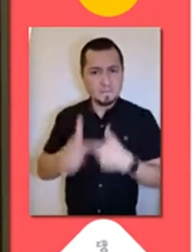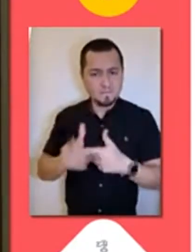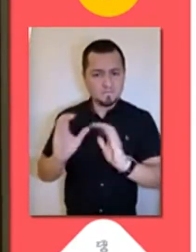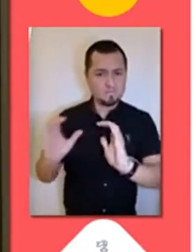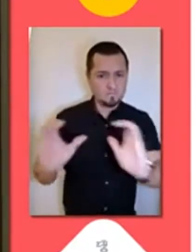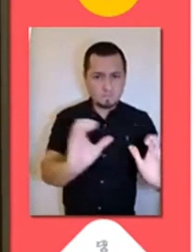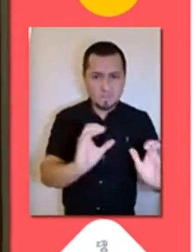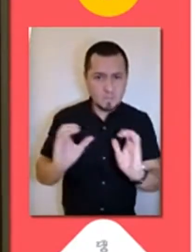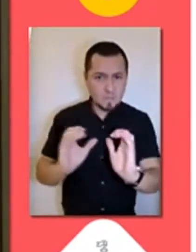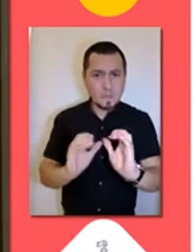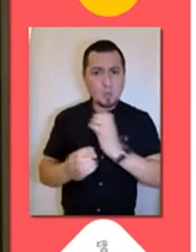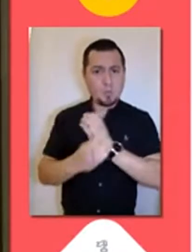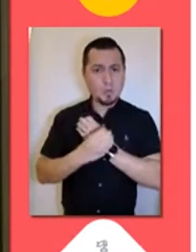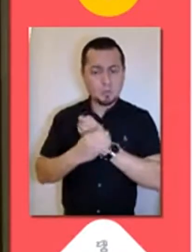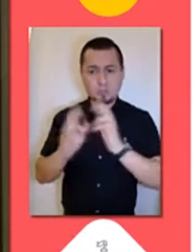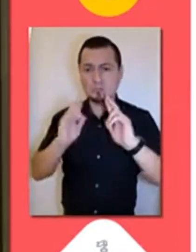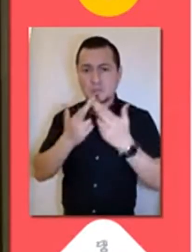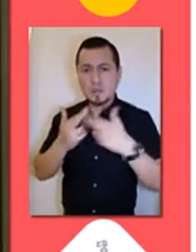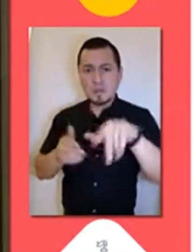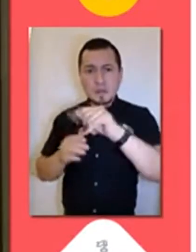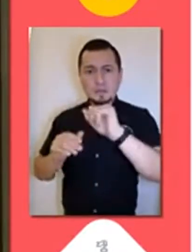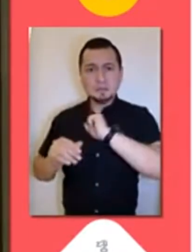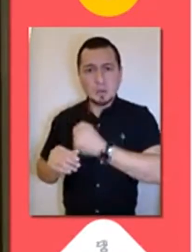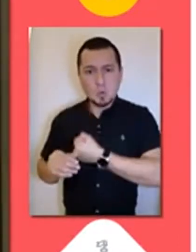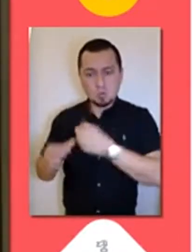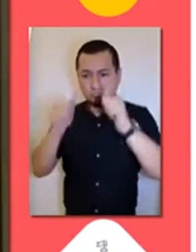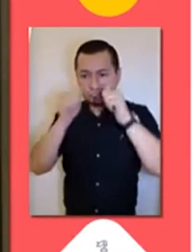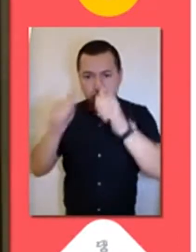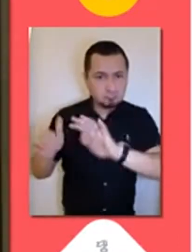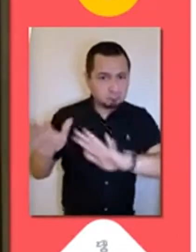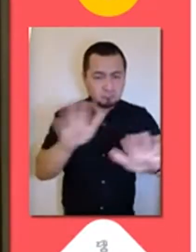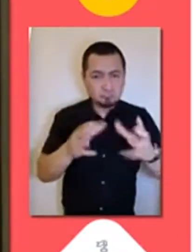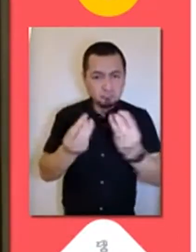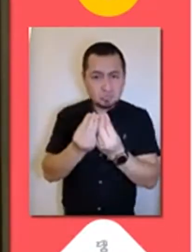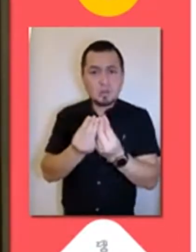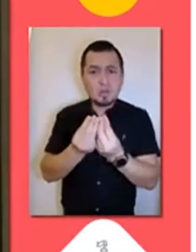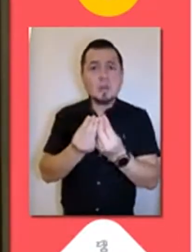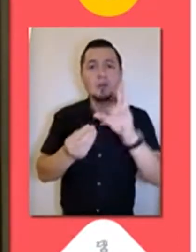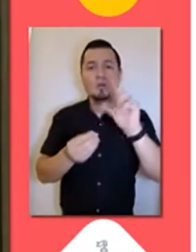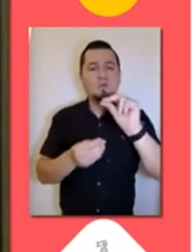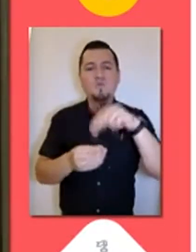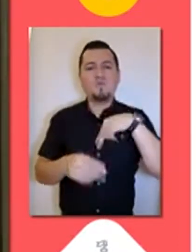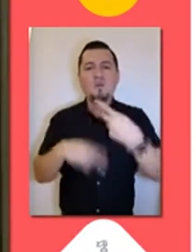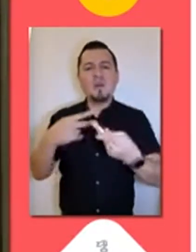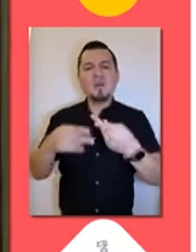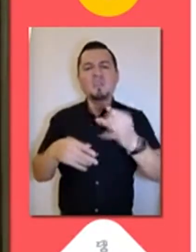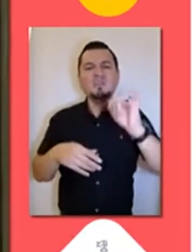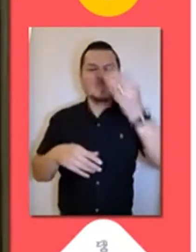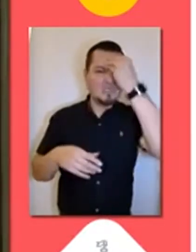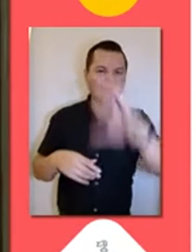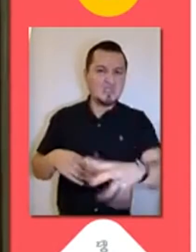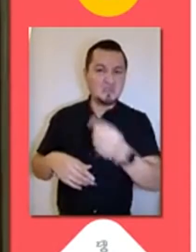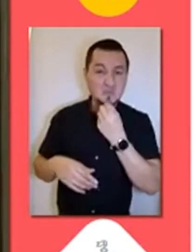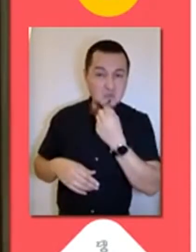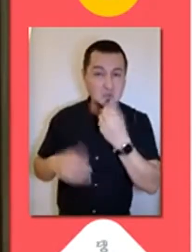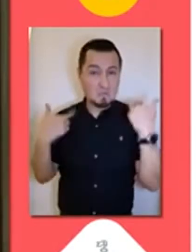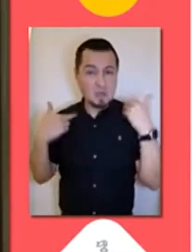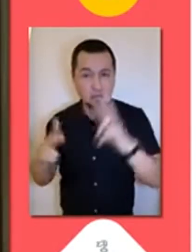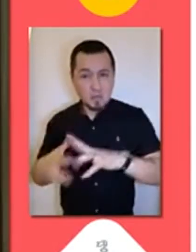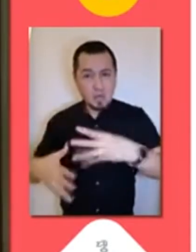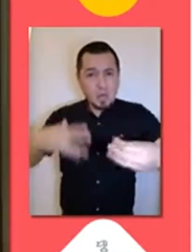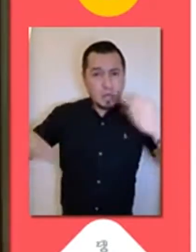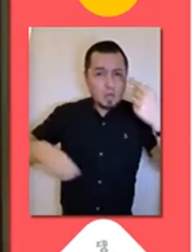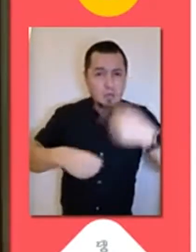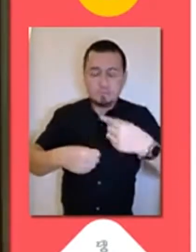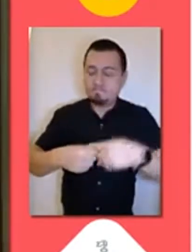de educación y con la mesa de salud. No vamos a tomar una decisión que ponga en riesgo a nadie, ni a los maestros ni a los estudiantes.